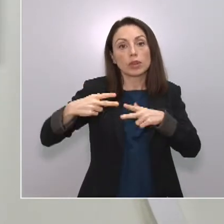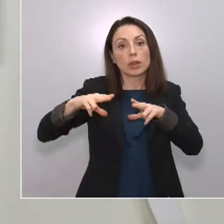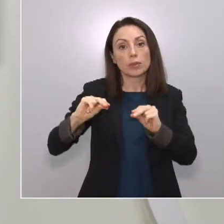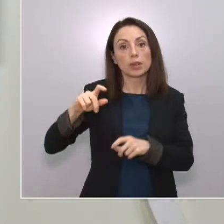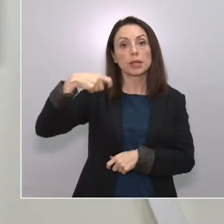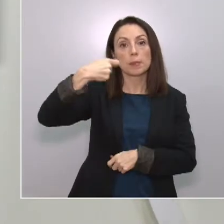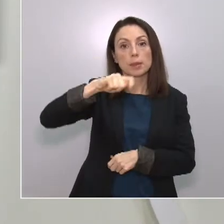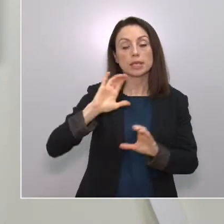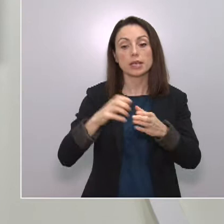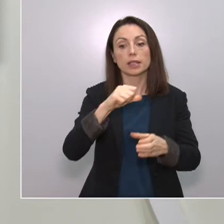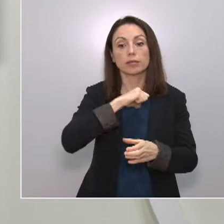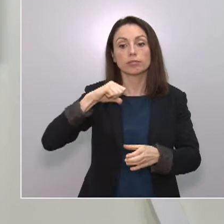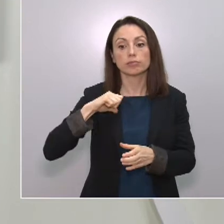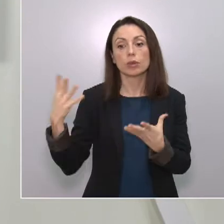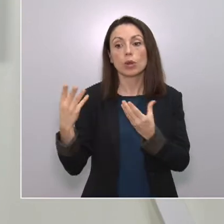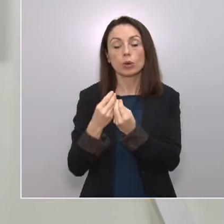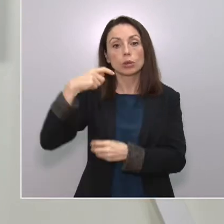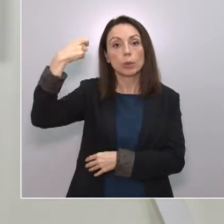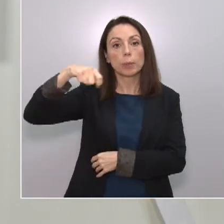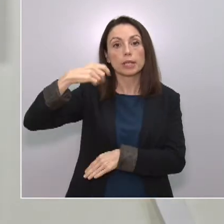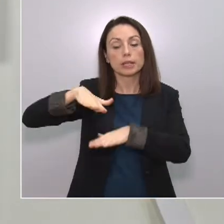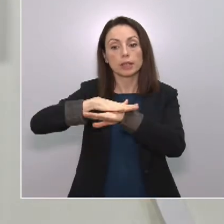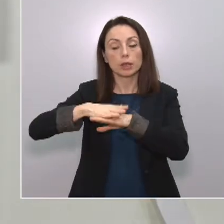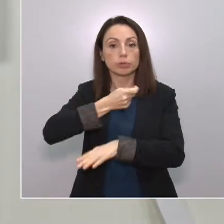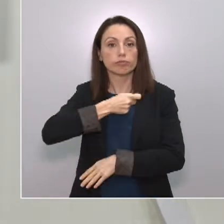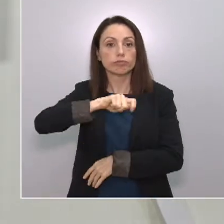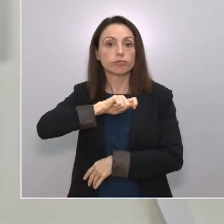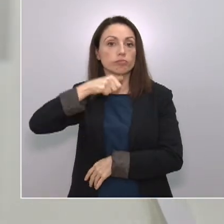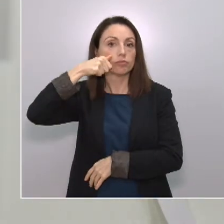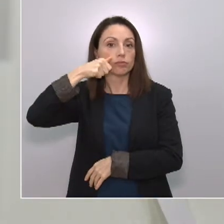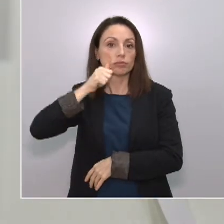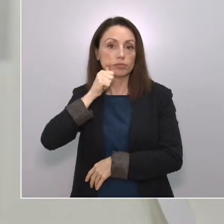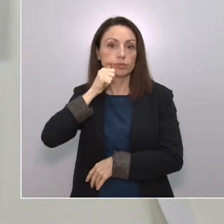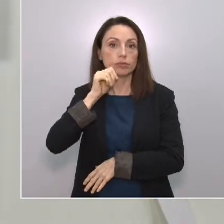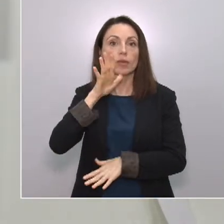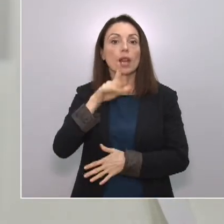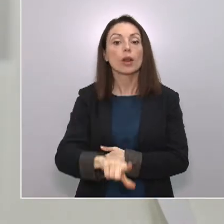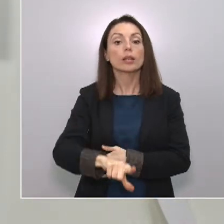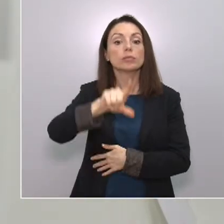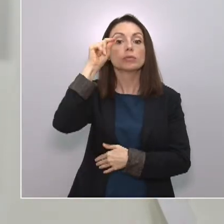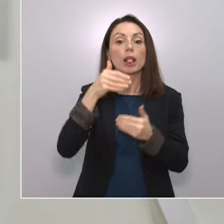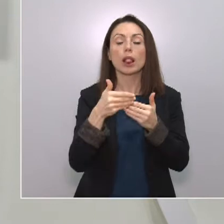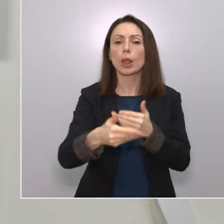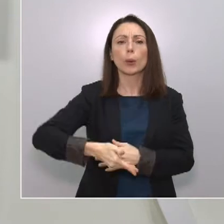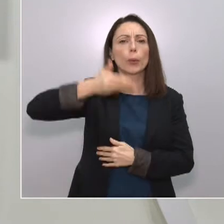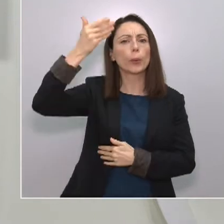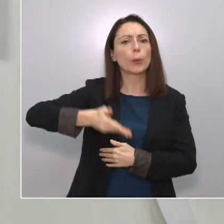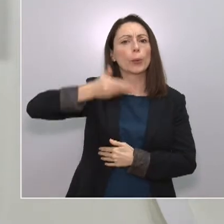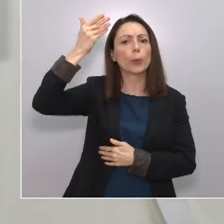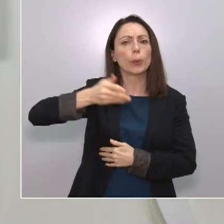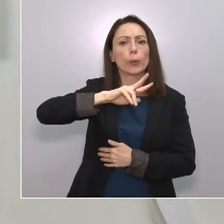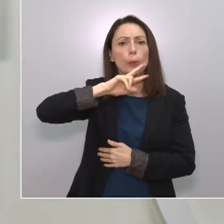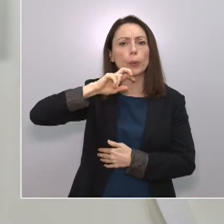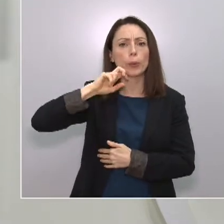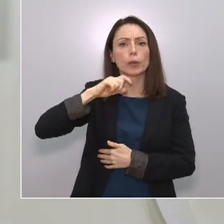presidentes autonómicos y el presidente del Gobierno de España. Estamos en el momento de tomar decisiones trascendentales y así